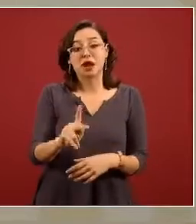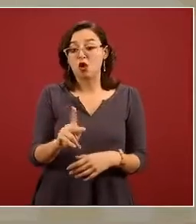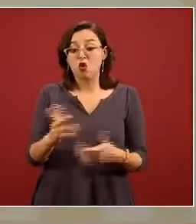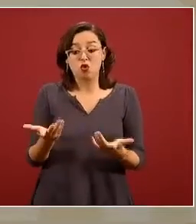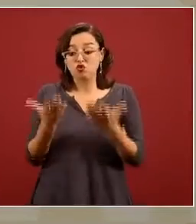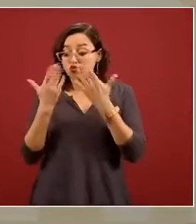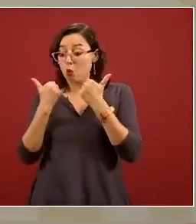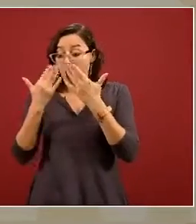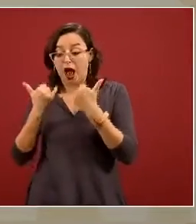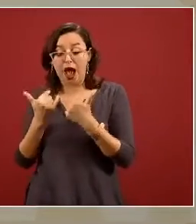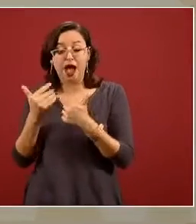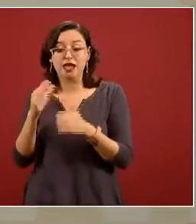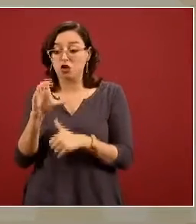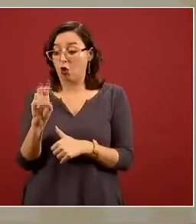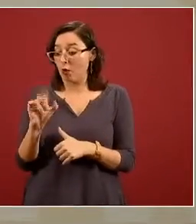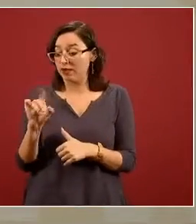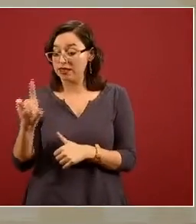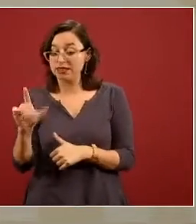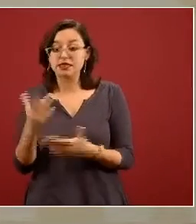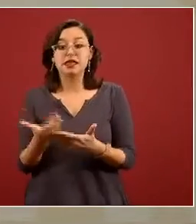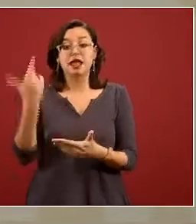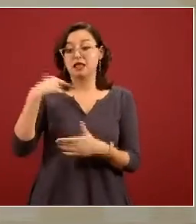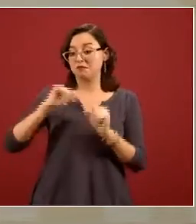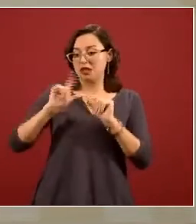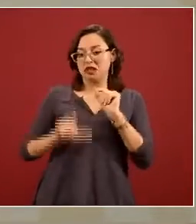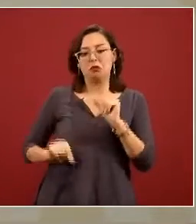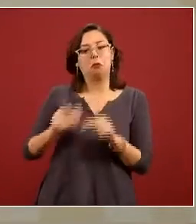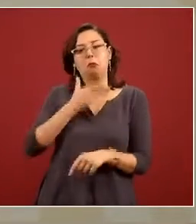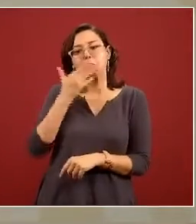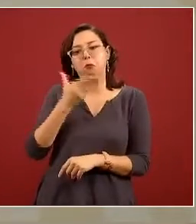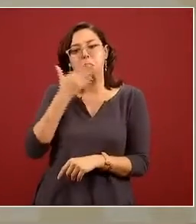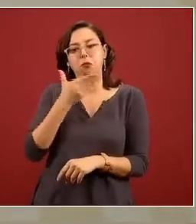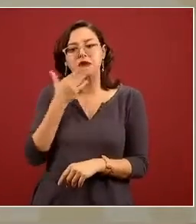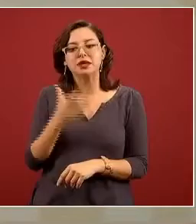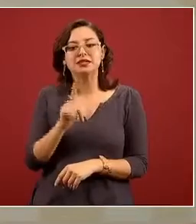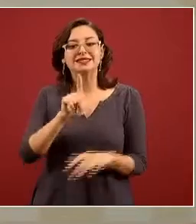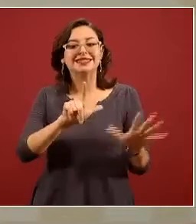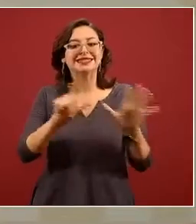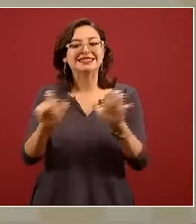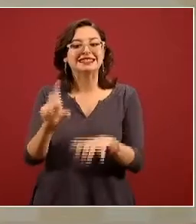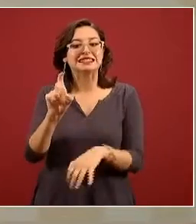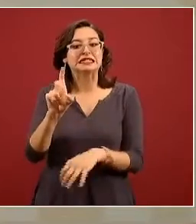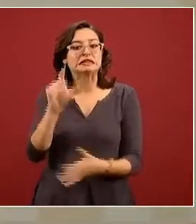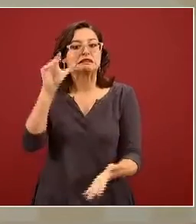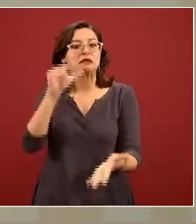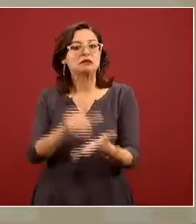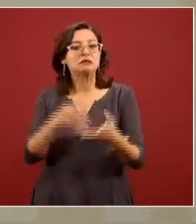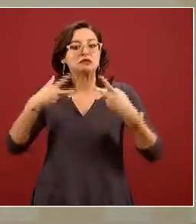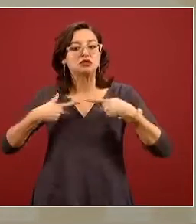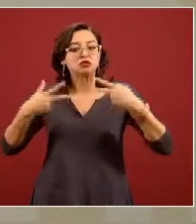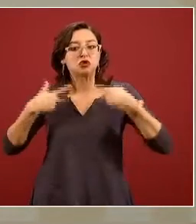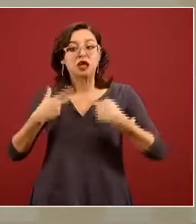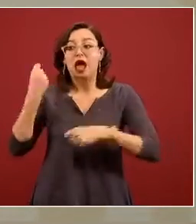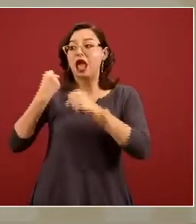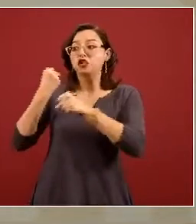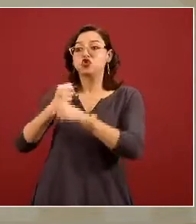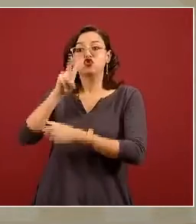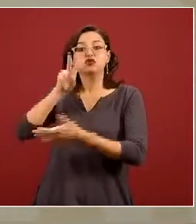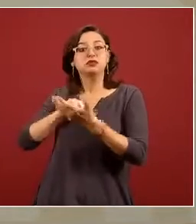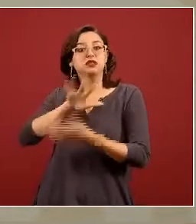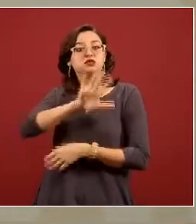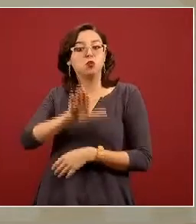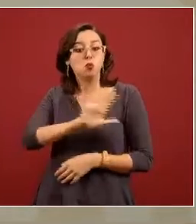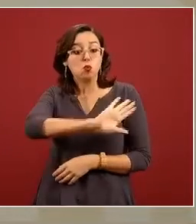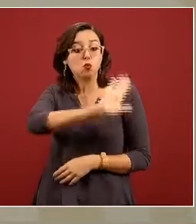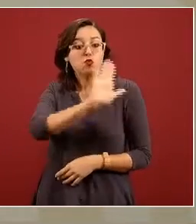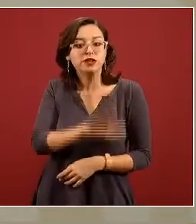2018, que es el dato oficial más reciente, más de 733,000 personas murieron en 2018 y cerca